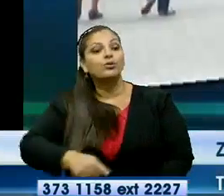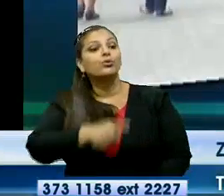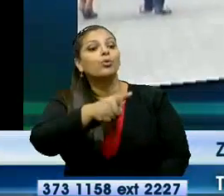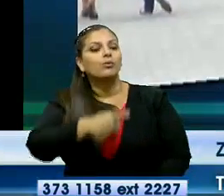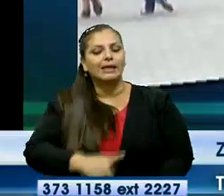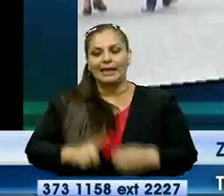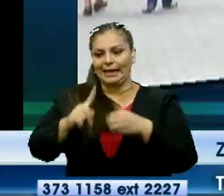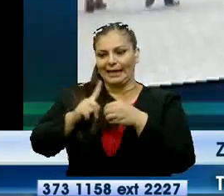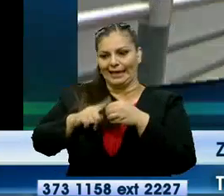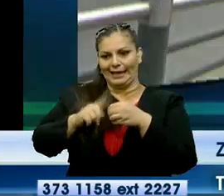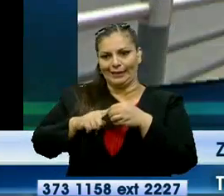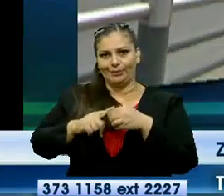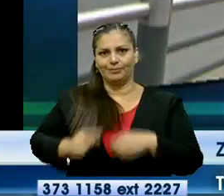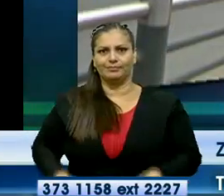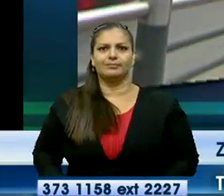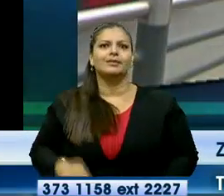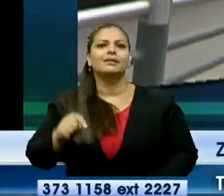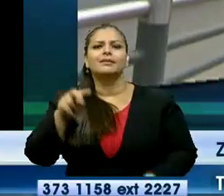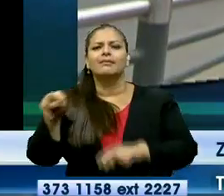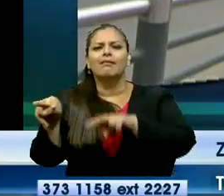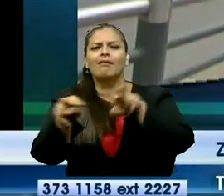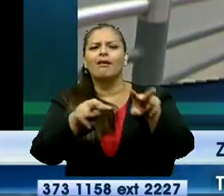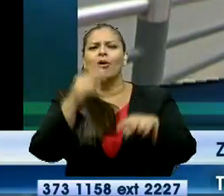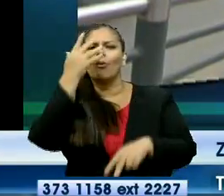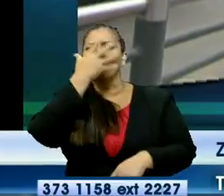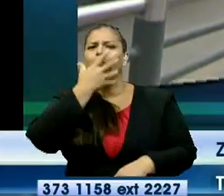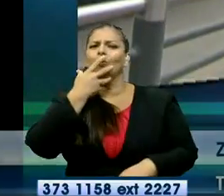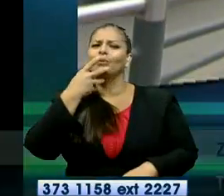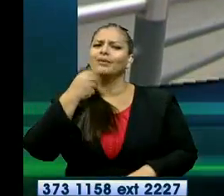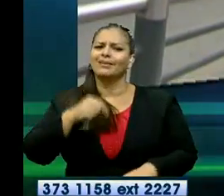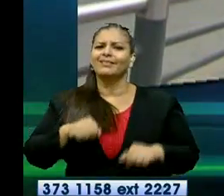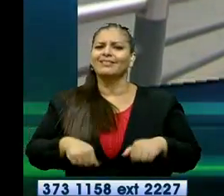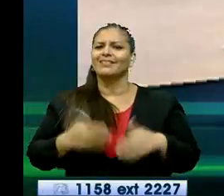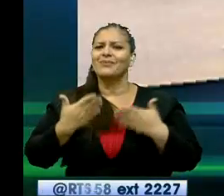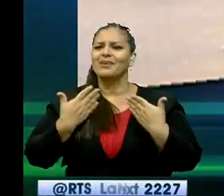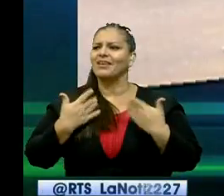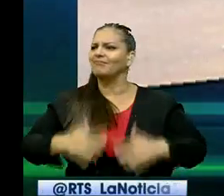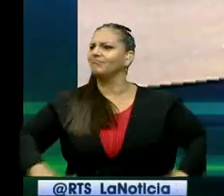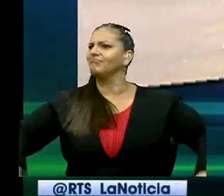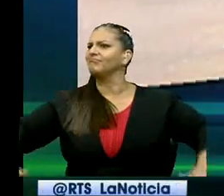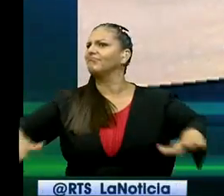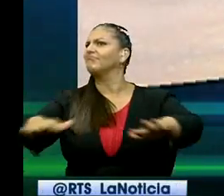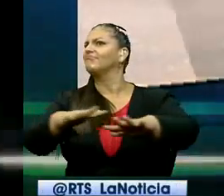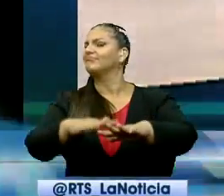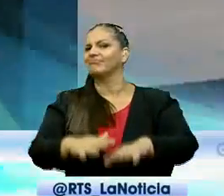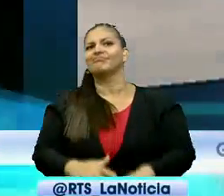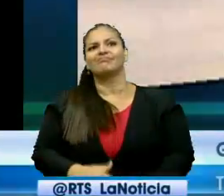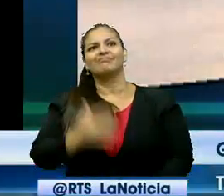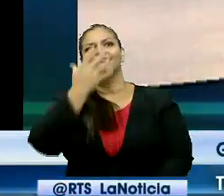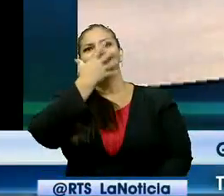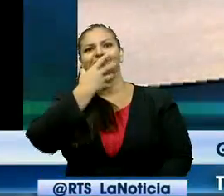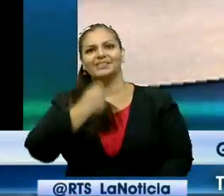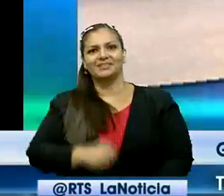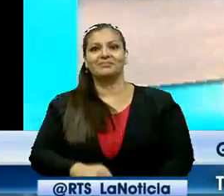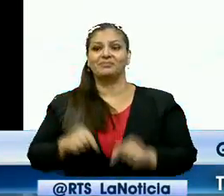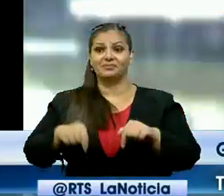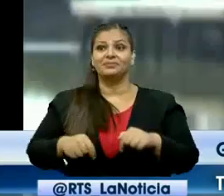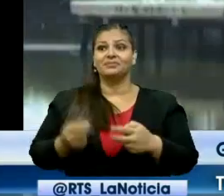Pues Guayaquil está hermoso, ni qué decir nada. Sí, a visitar, conocer las maravillas que tiene